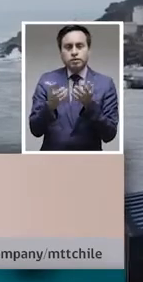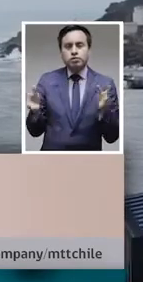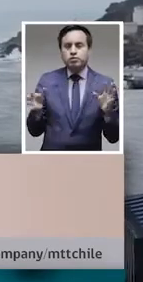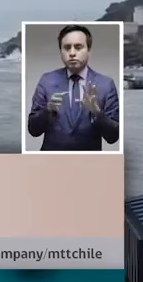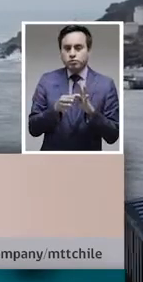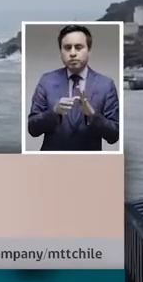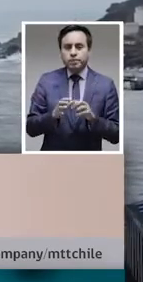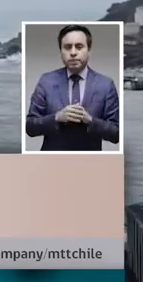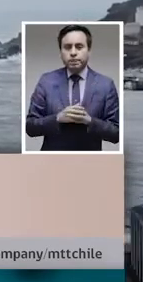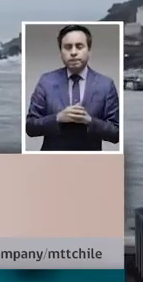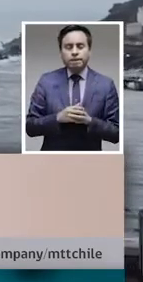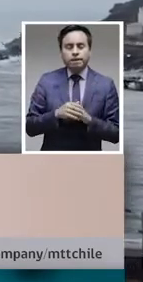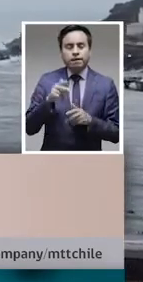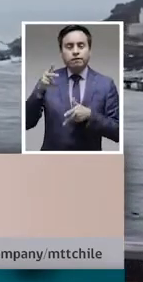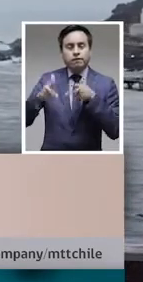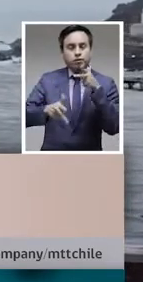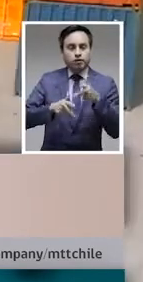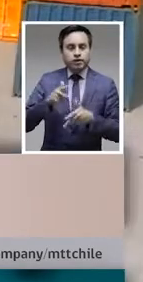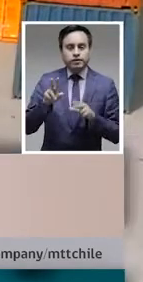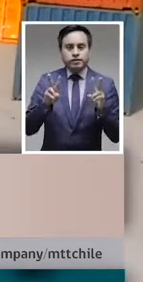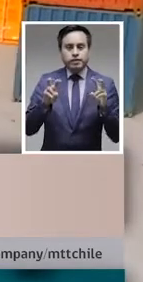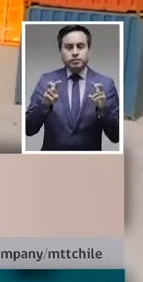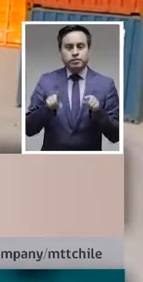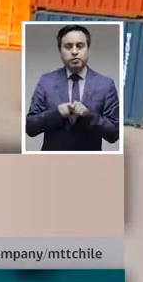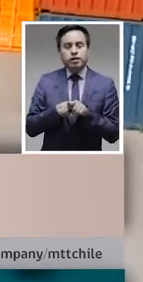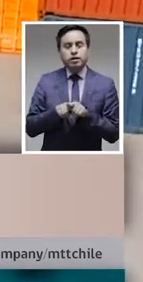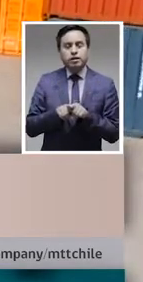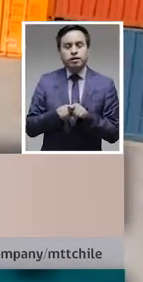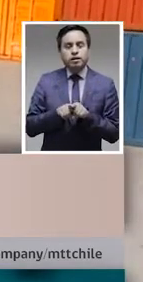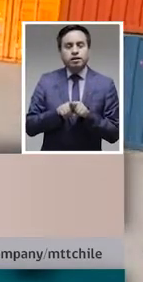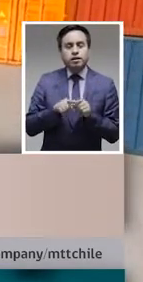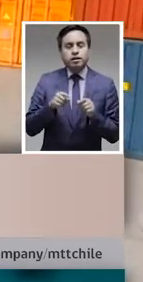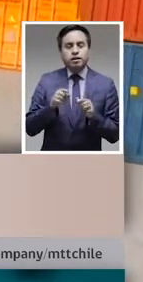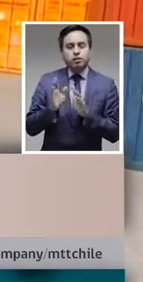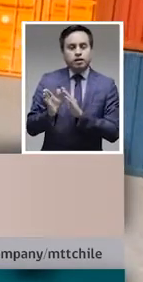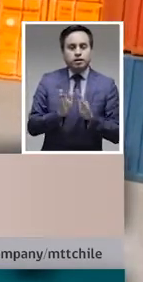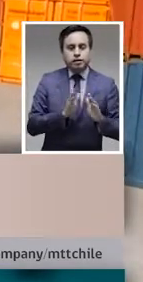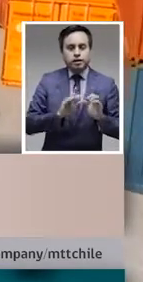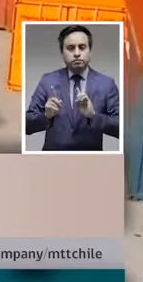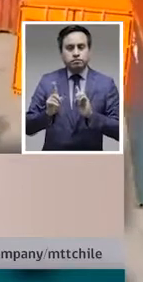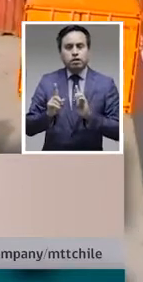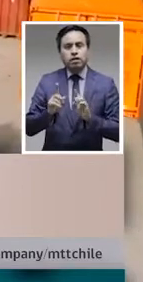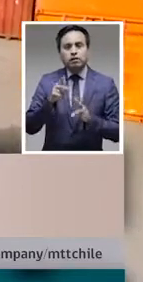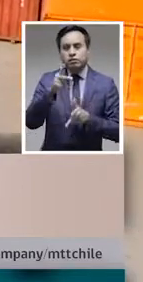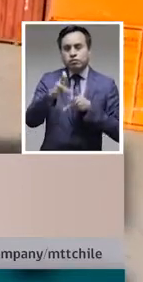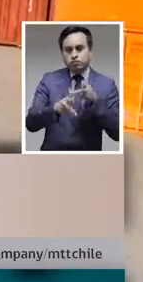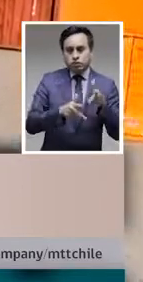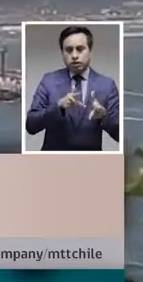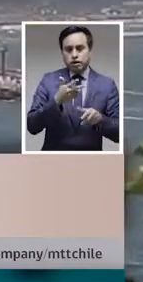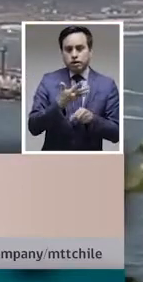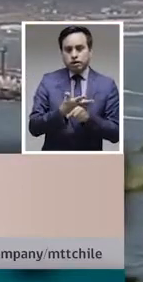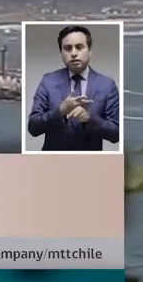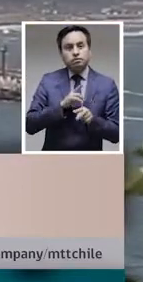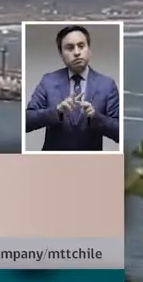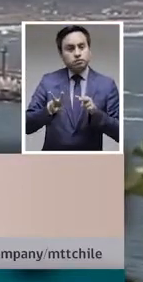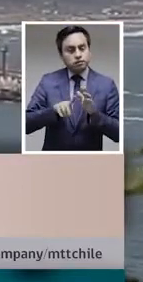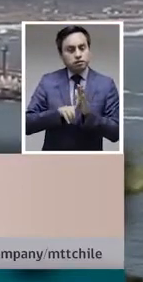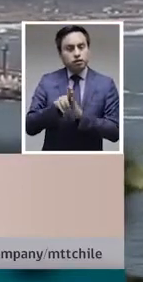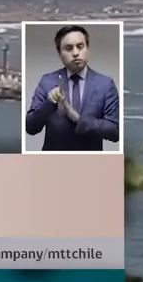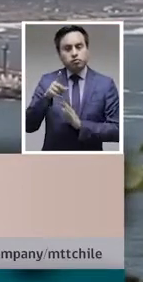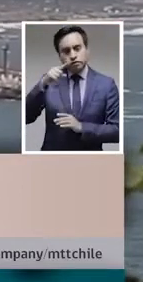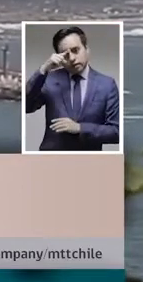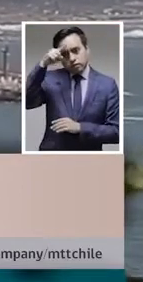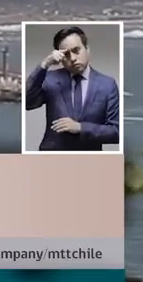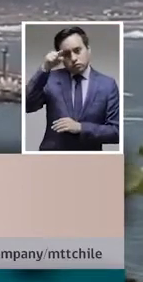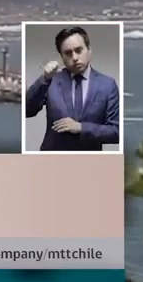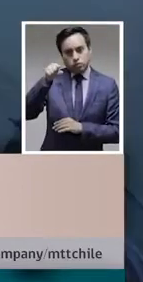conexión. En cuanto a ferrocarriles, una plataforma logística ferroportuaria se encuentra en desarrollo en San